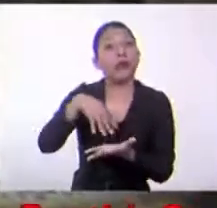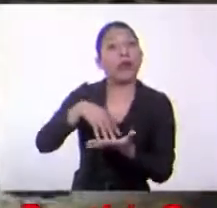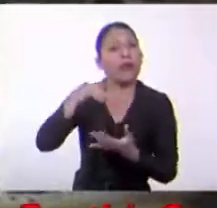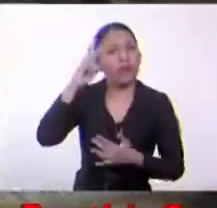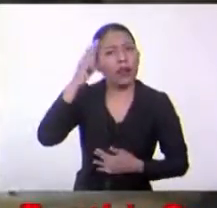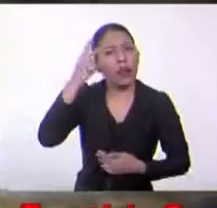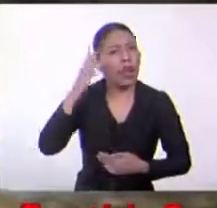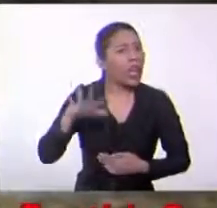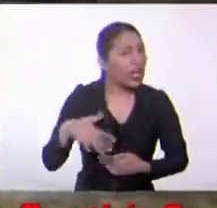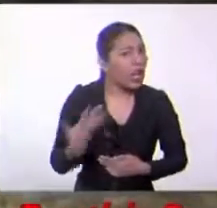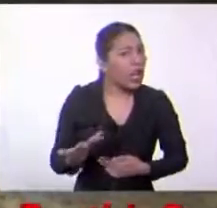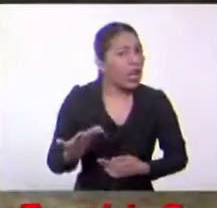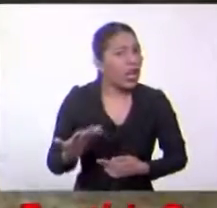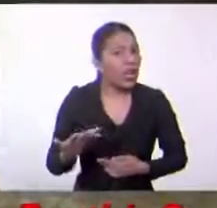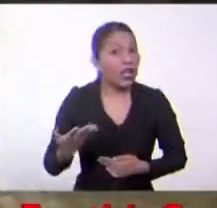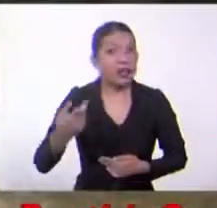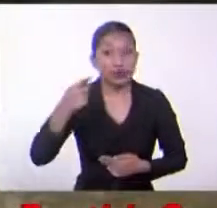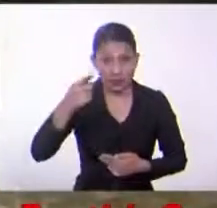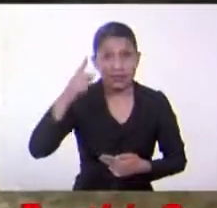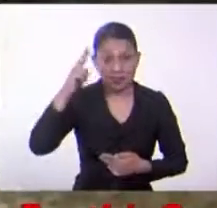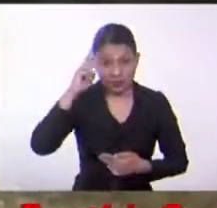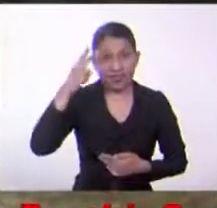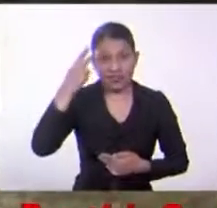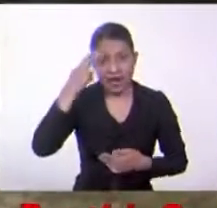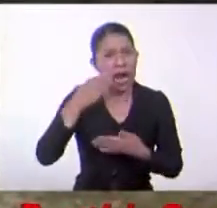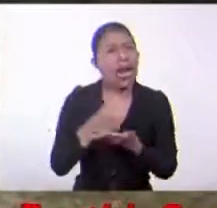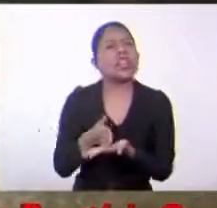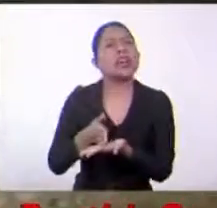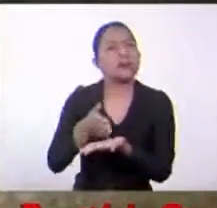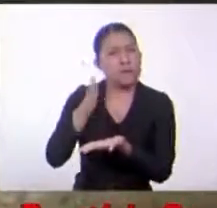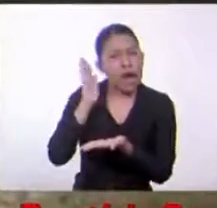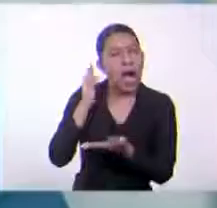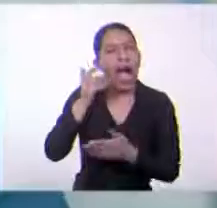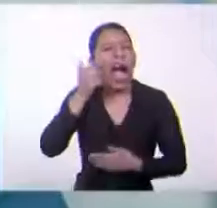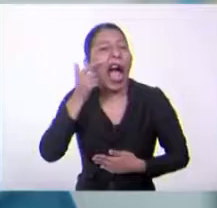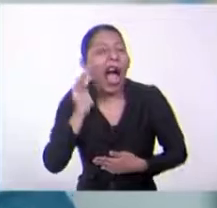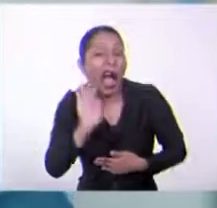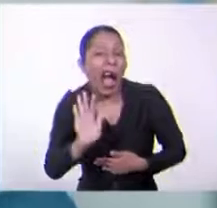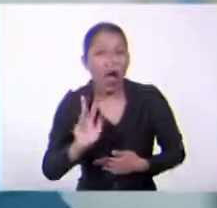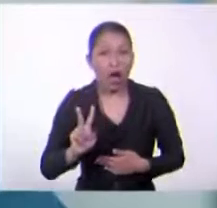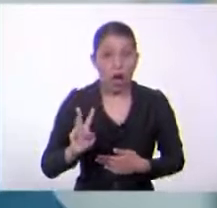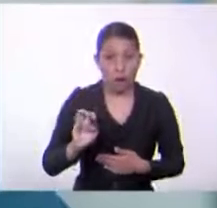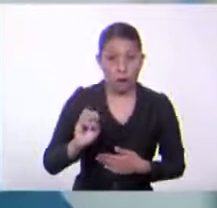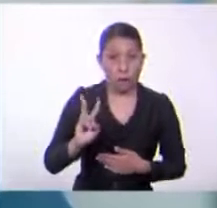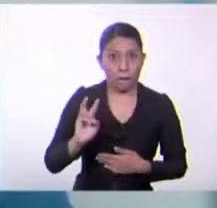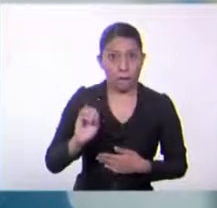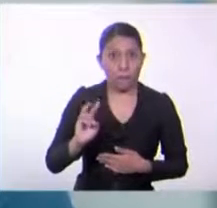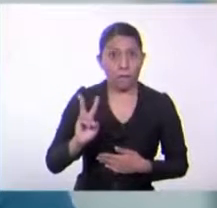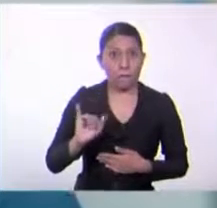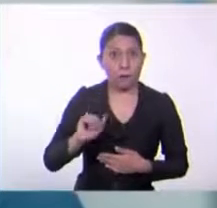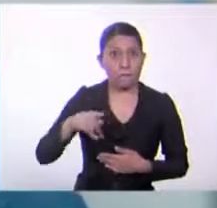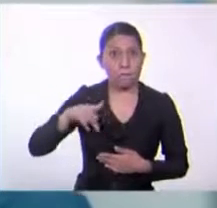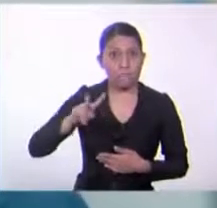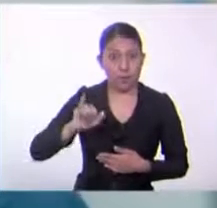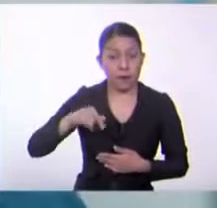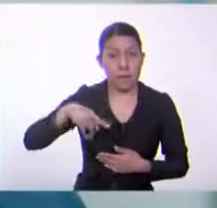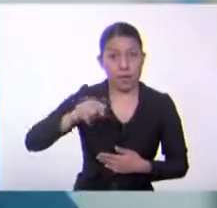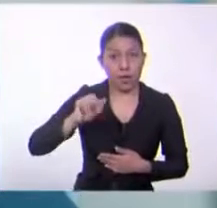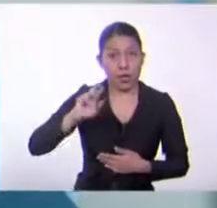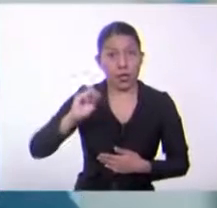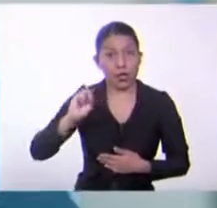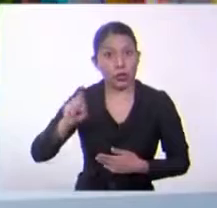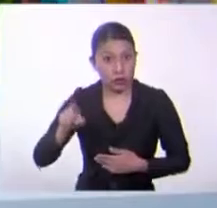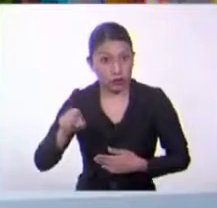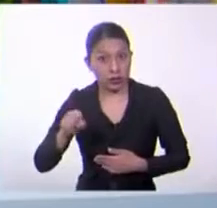esto? Quiere decir que si un animal como los ovovivíparos tiene esta clase